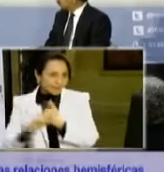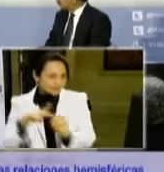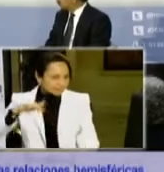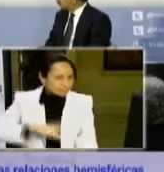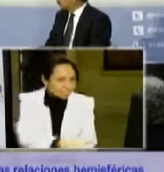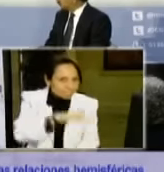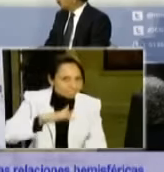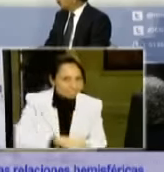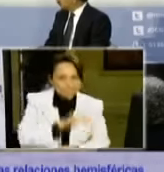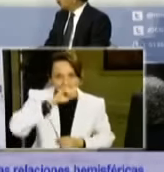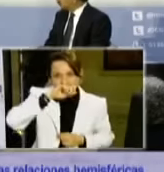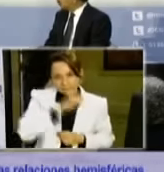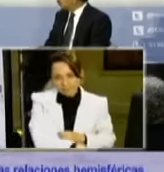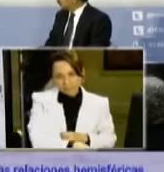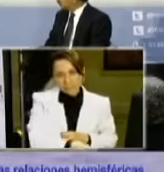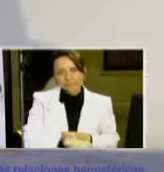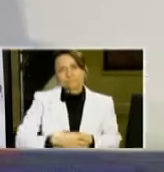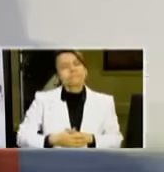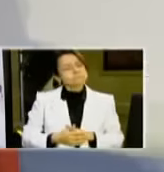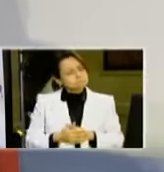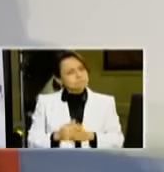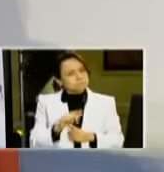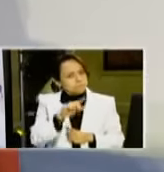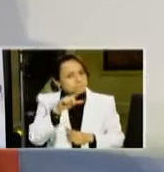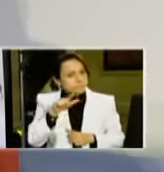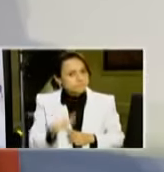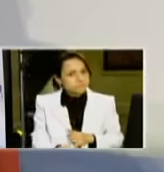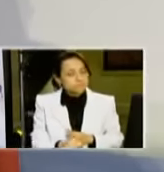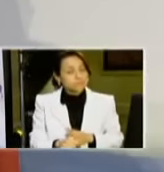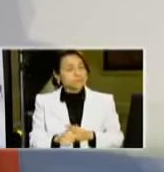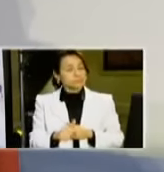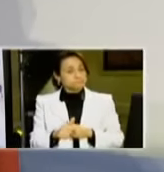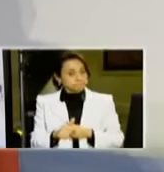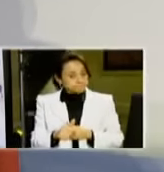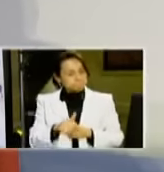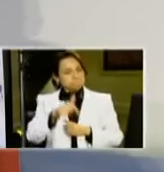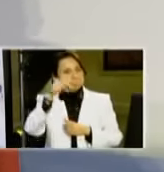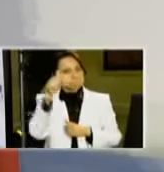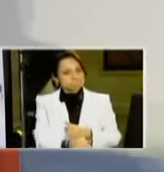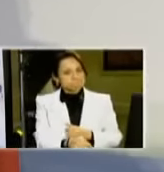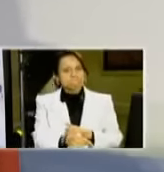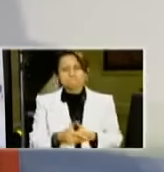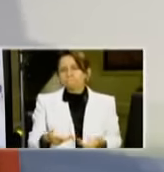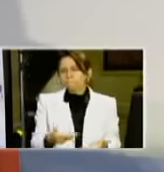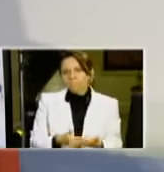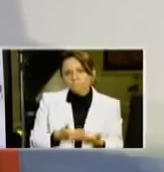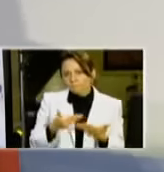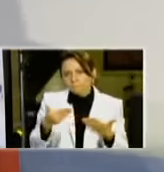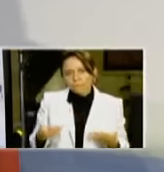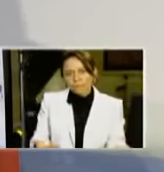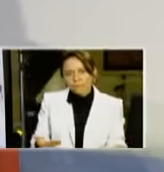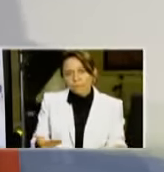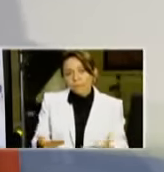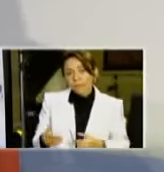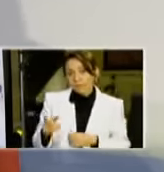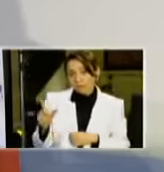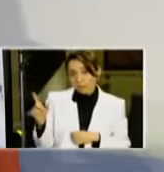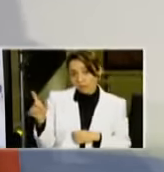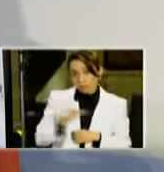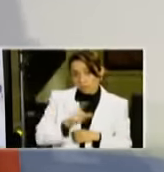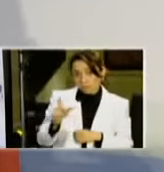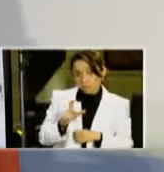consiguiente desaparecerían con ella demostró ser un grave error. Al contrario, desaparecidas las